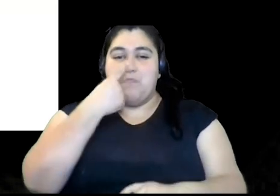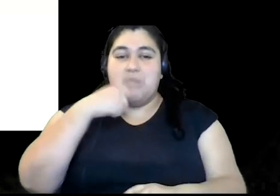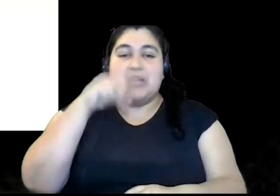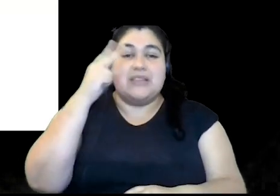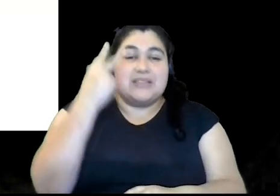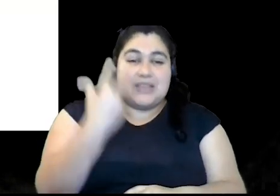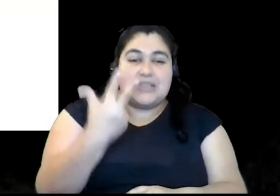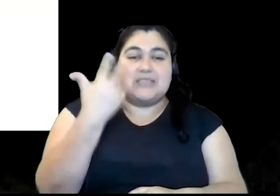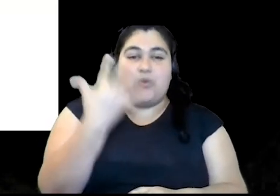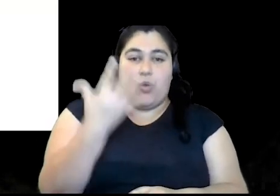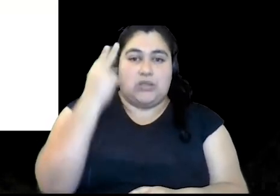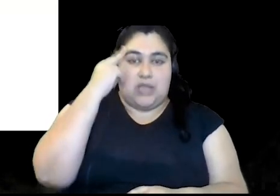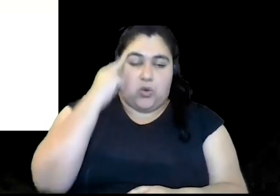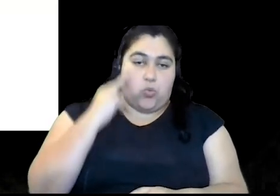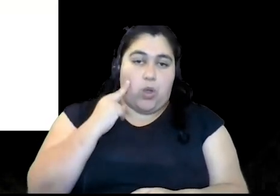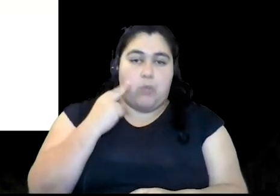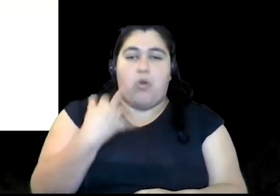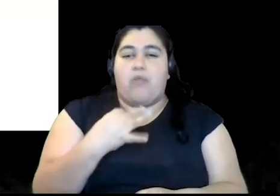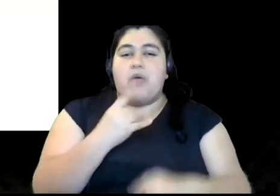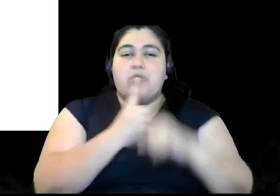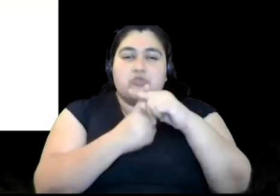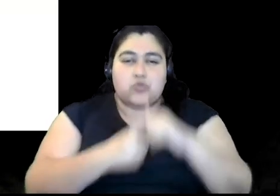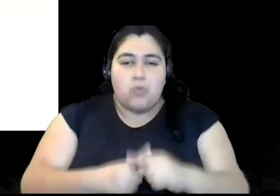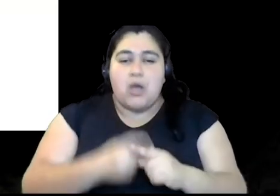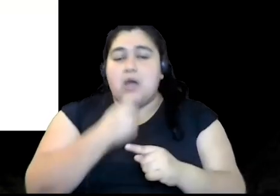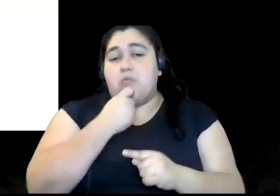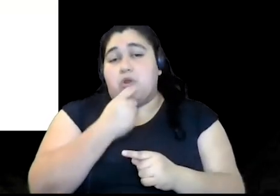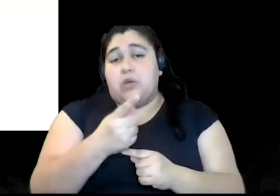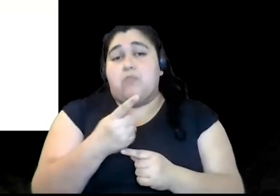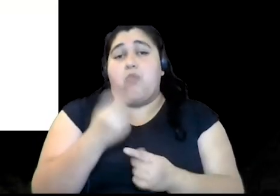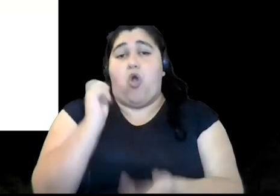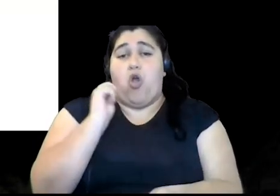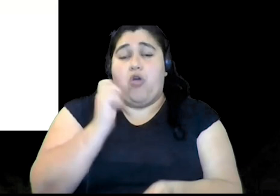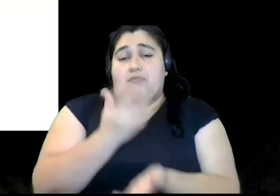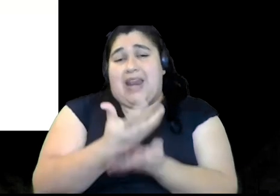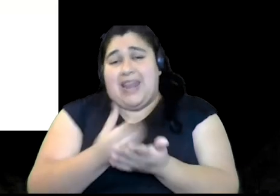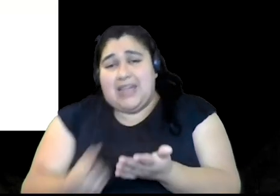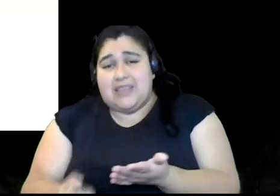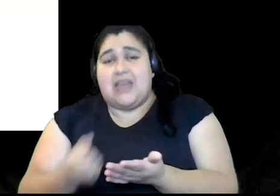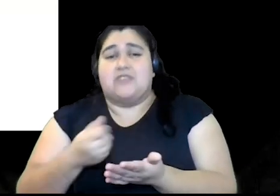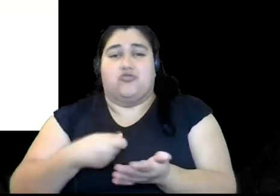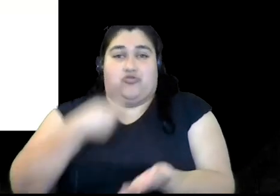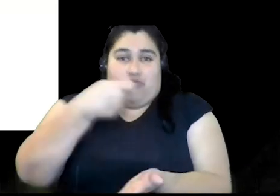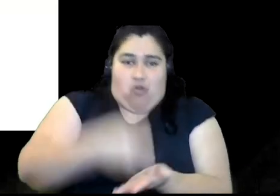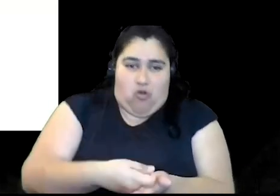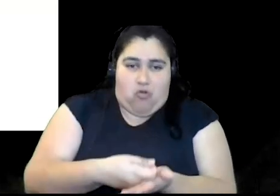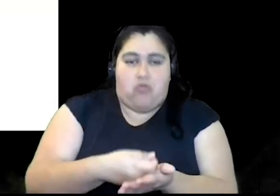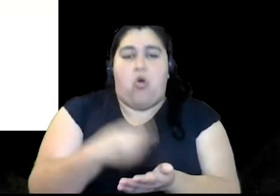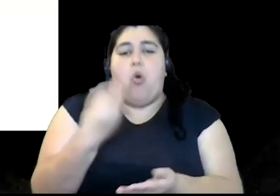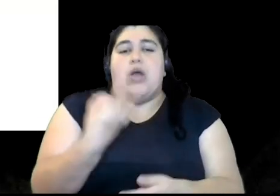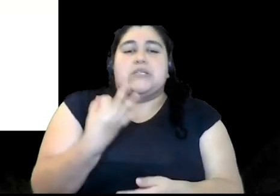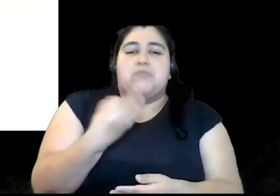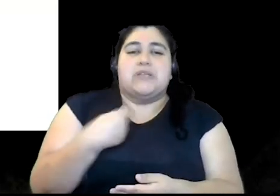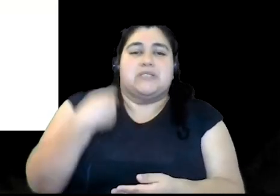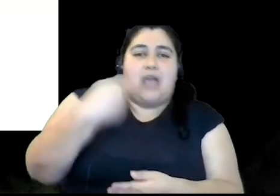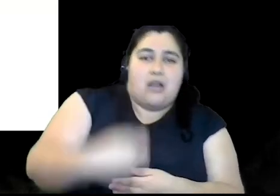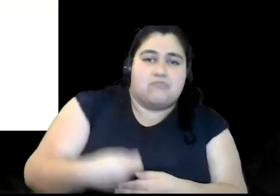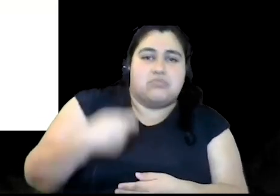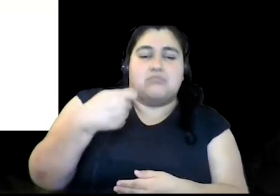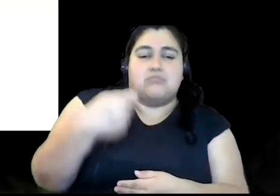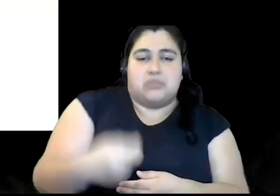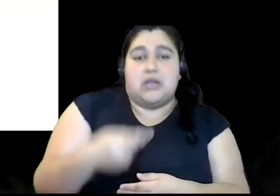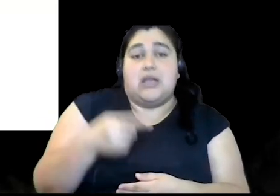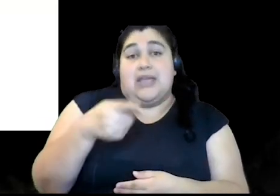1359. Tendré que sumar, si tuve liquidaciones separadas, compensaciones en dinero o en especie, y